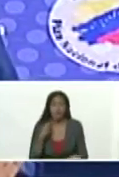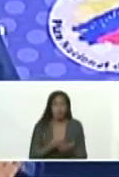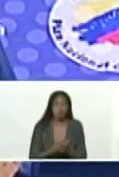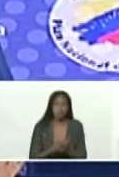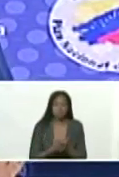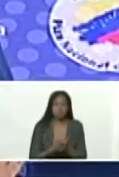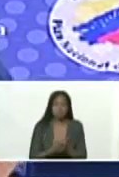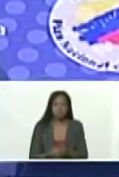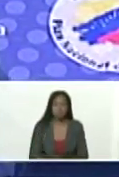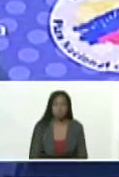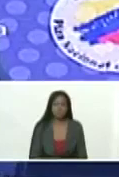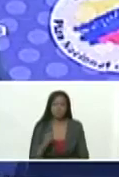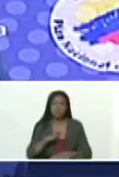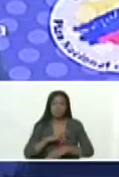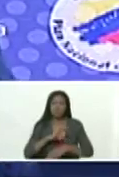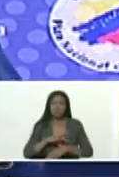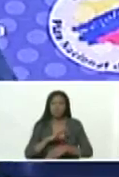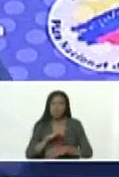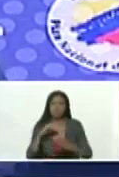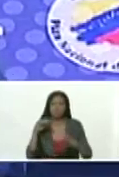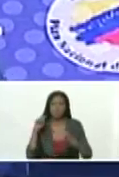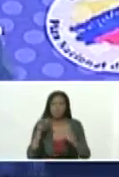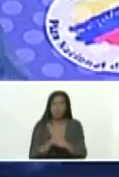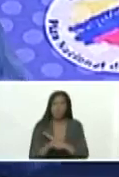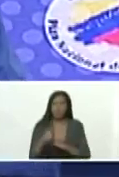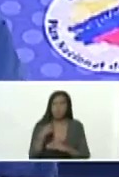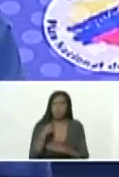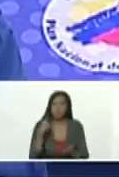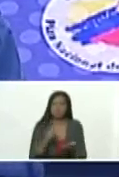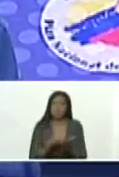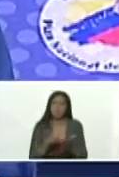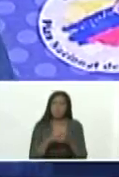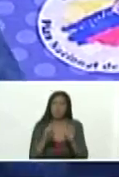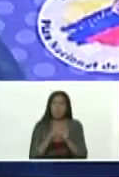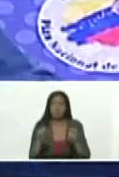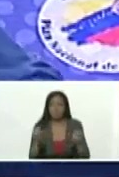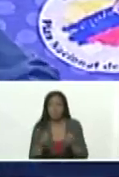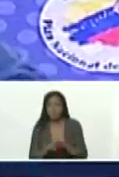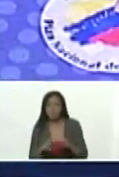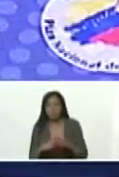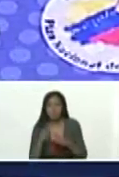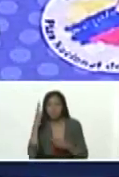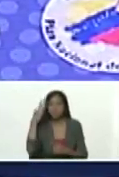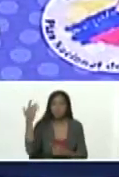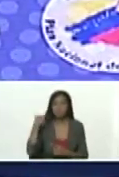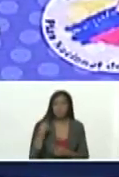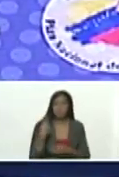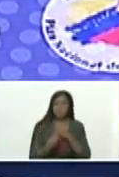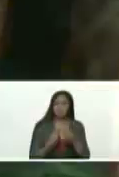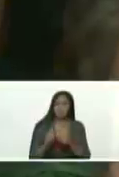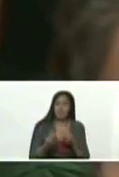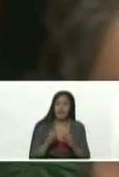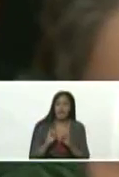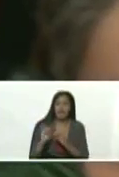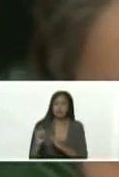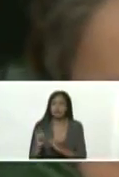Sí, y el Fondo Monetario me prohíbe invertir en educación. ¿Ustedes se imaginan que yo hiciera eso?